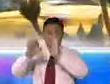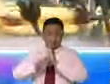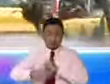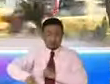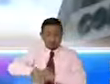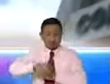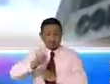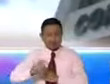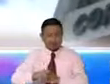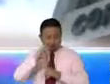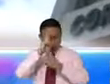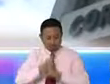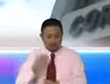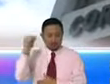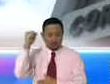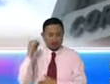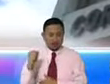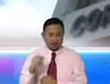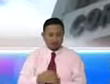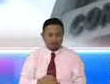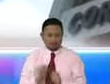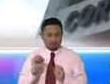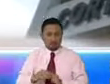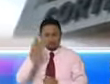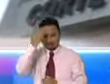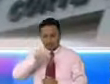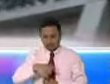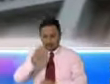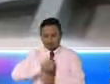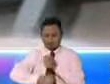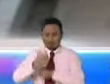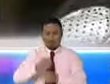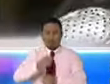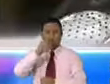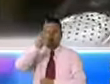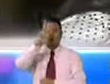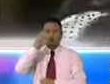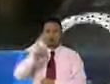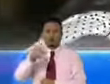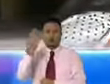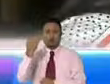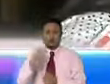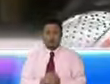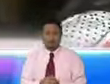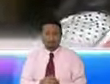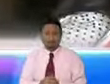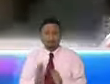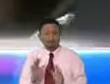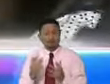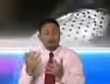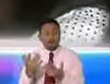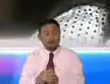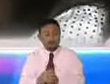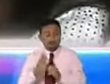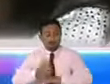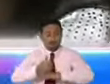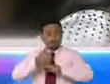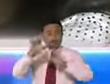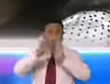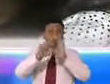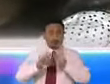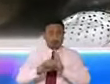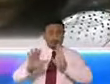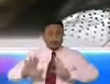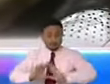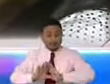en derecho y ser coherente con el dictamen emitido en el 2014. Esperemos que la Corte Constitucional, sin